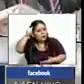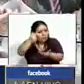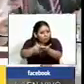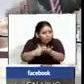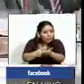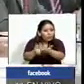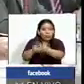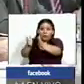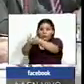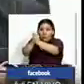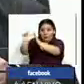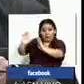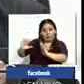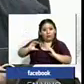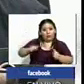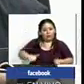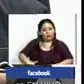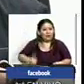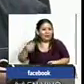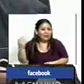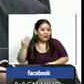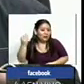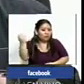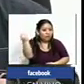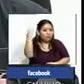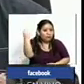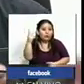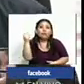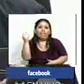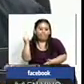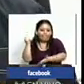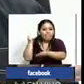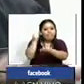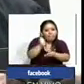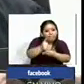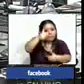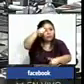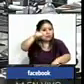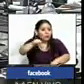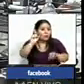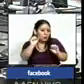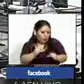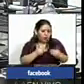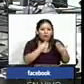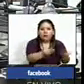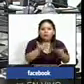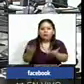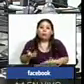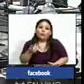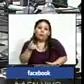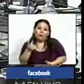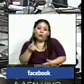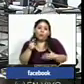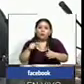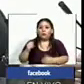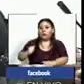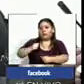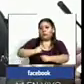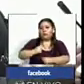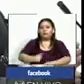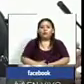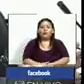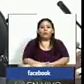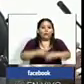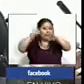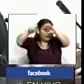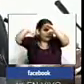del gobierno que insiste en la urgencia de dar los fondos necesarios para dotar de recursos a la PNC y Fuerza Armada.